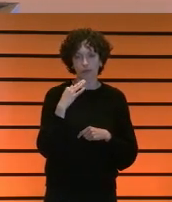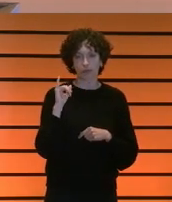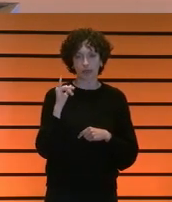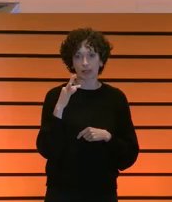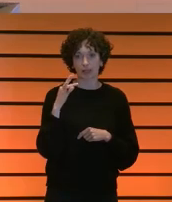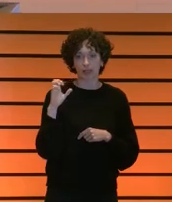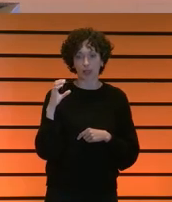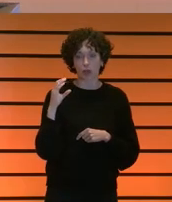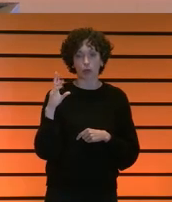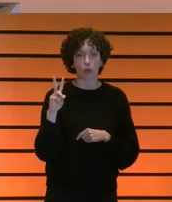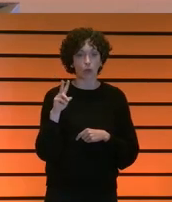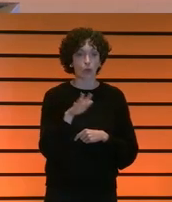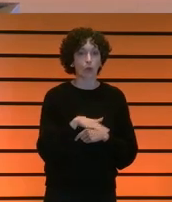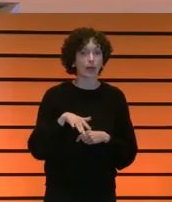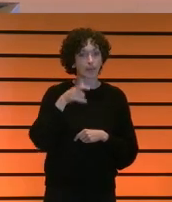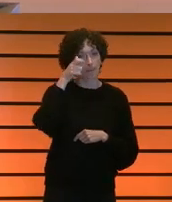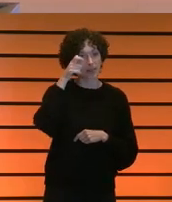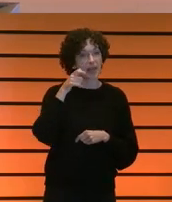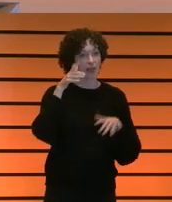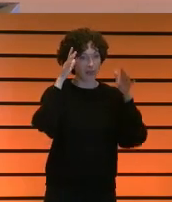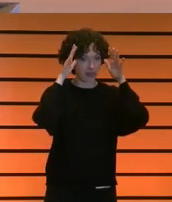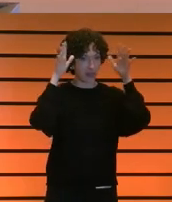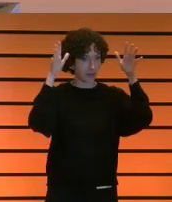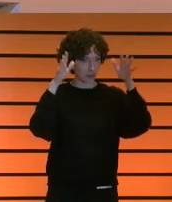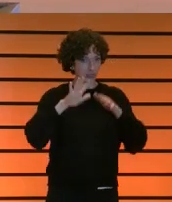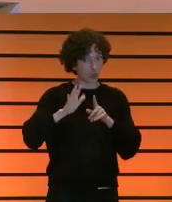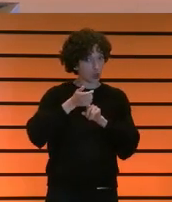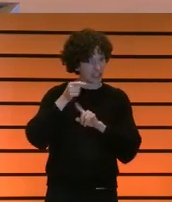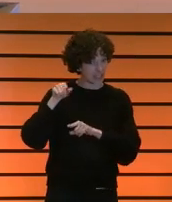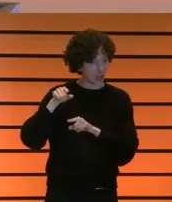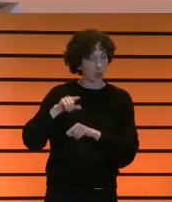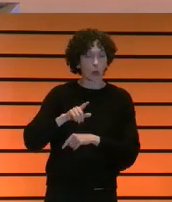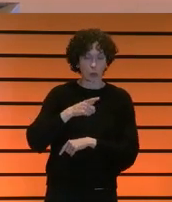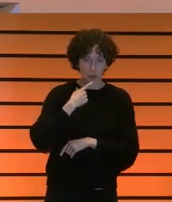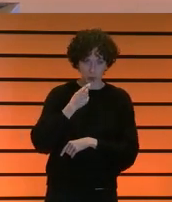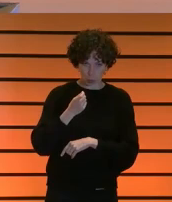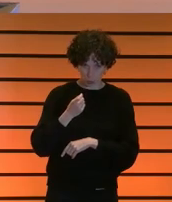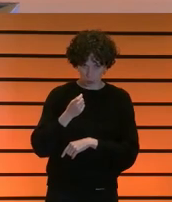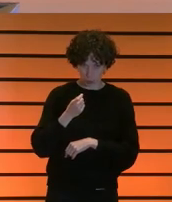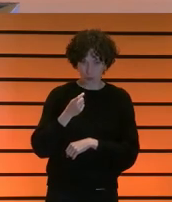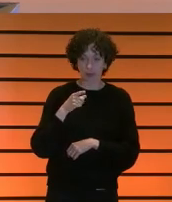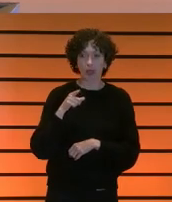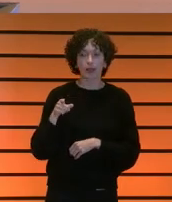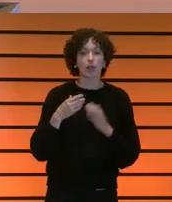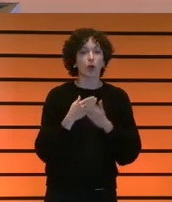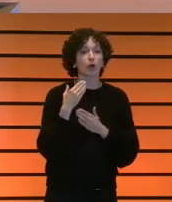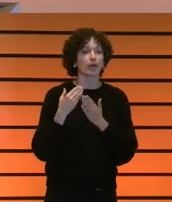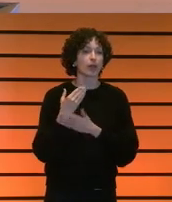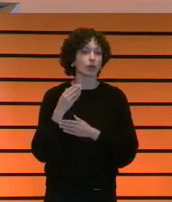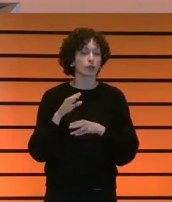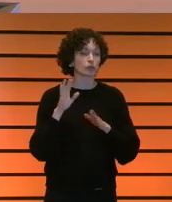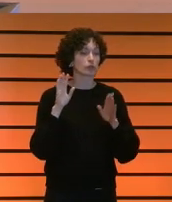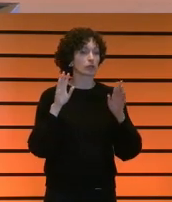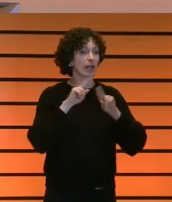en Villa de ciervos me costó encontrarlo hicieron unas jornadas de carácter